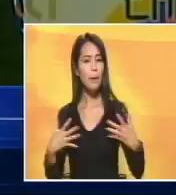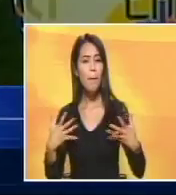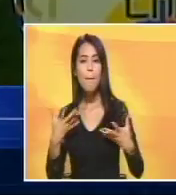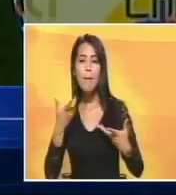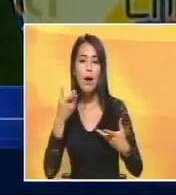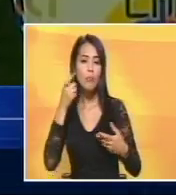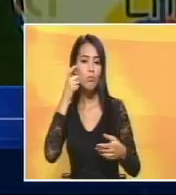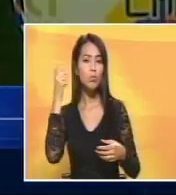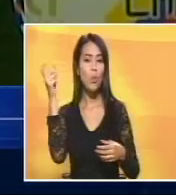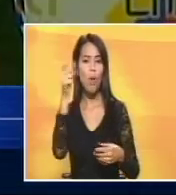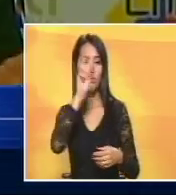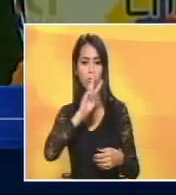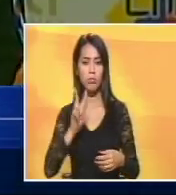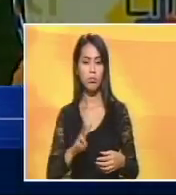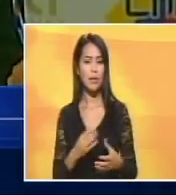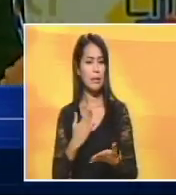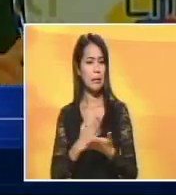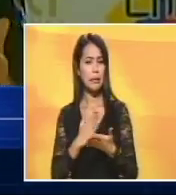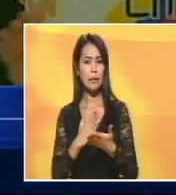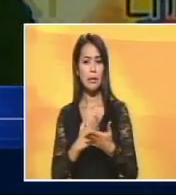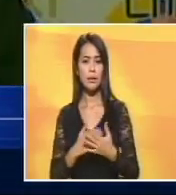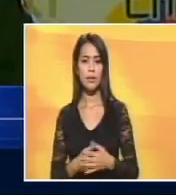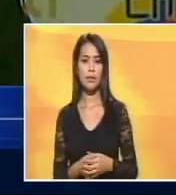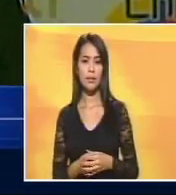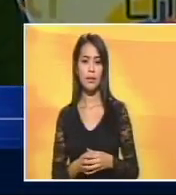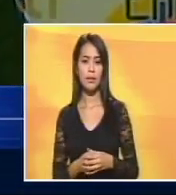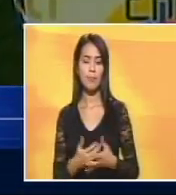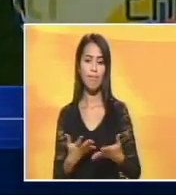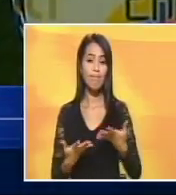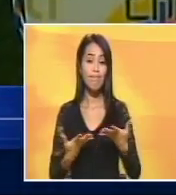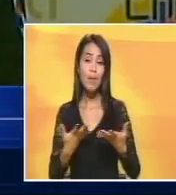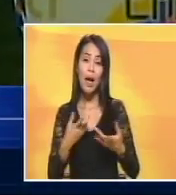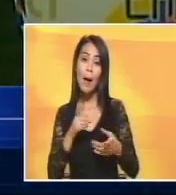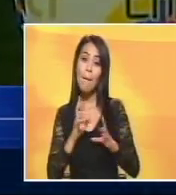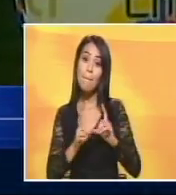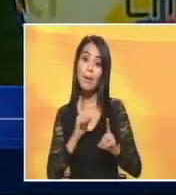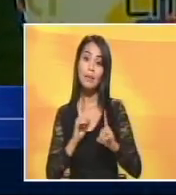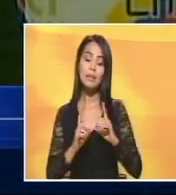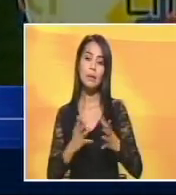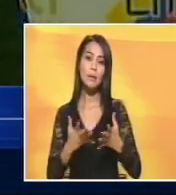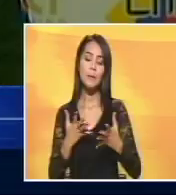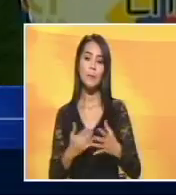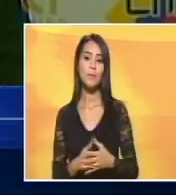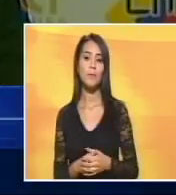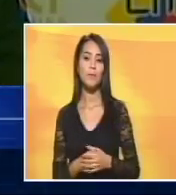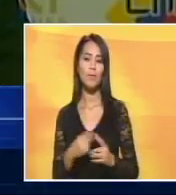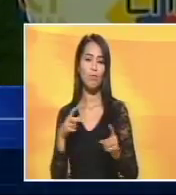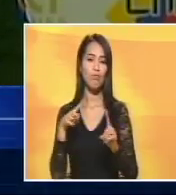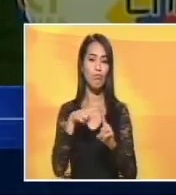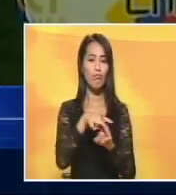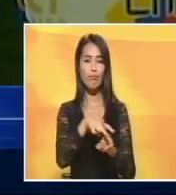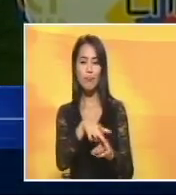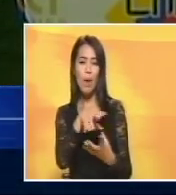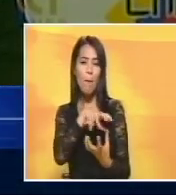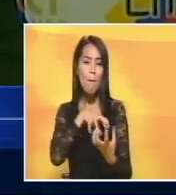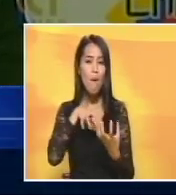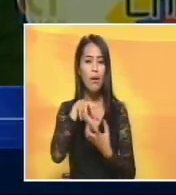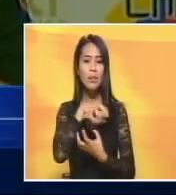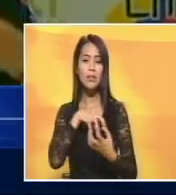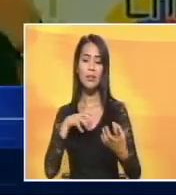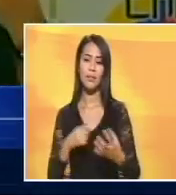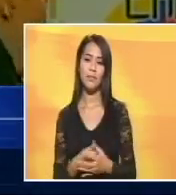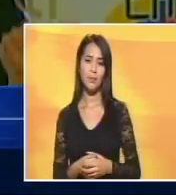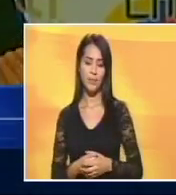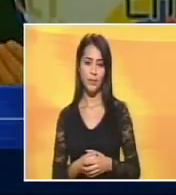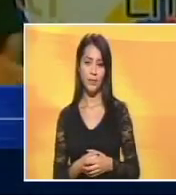de Venezuela. Siempre hay excepciones, lamentablemente, que llaman a la violencia,